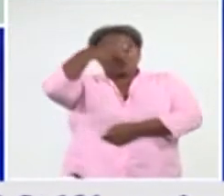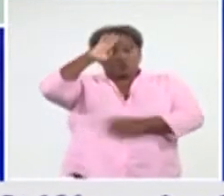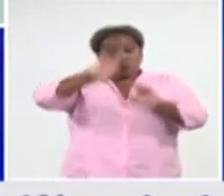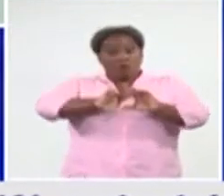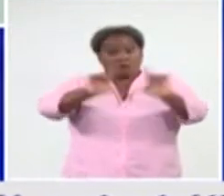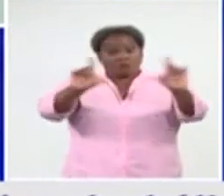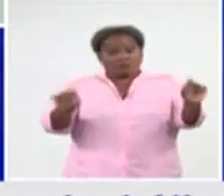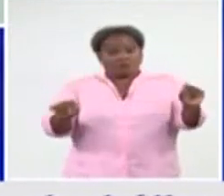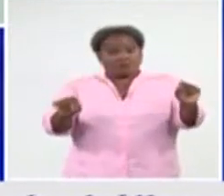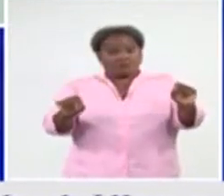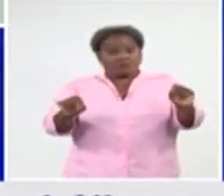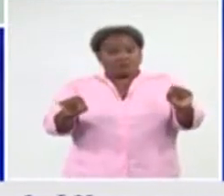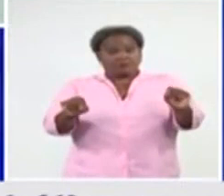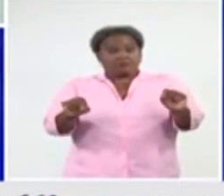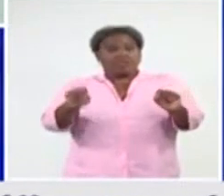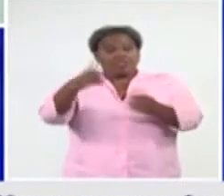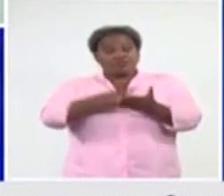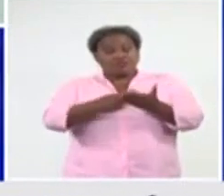estos últimos 15 días,